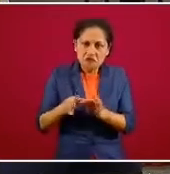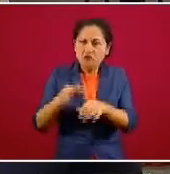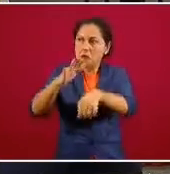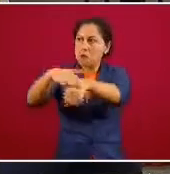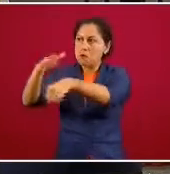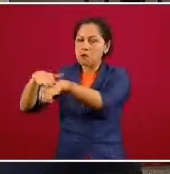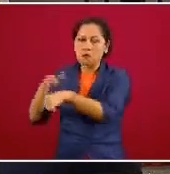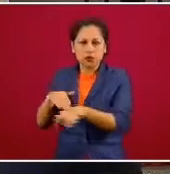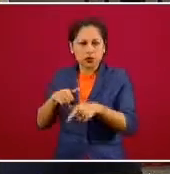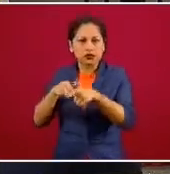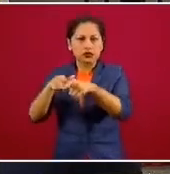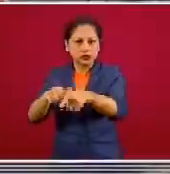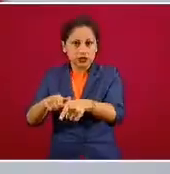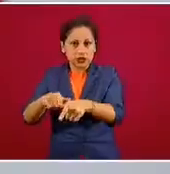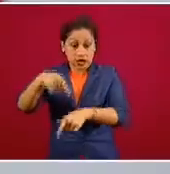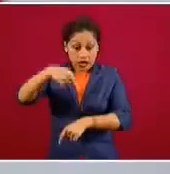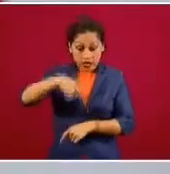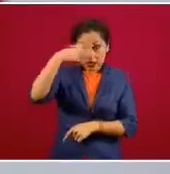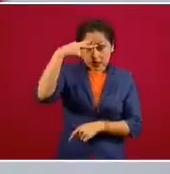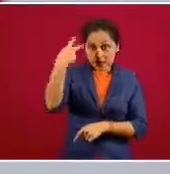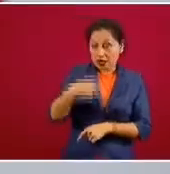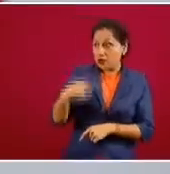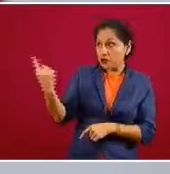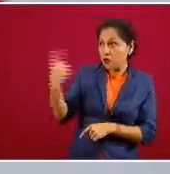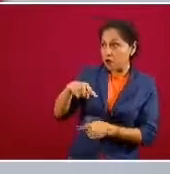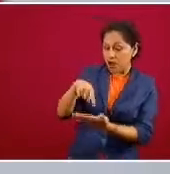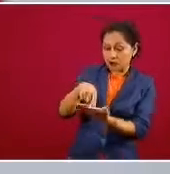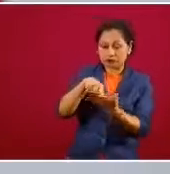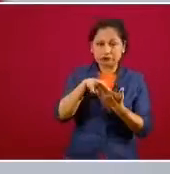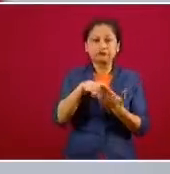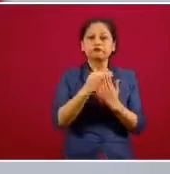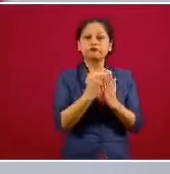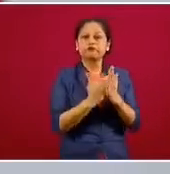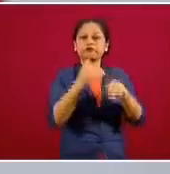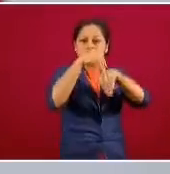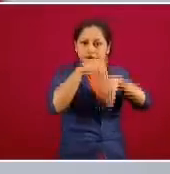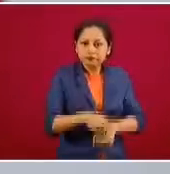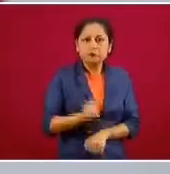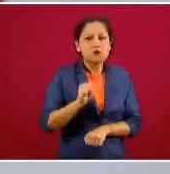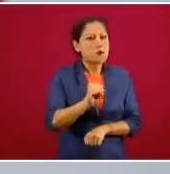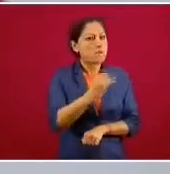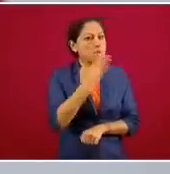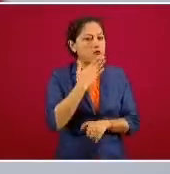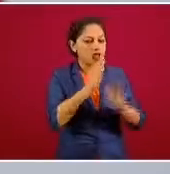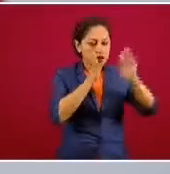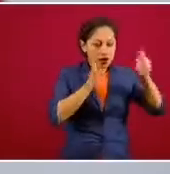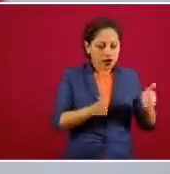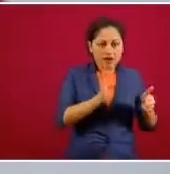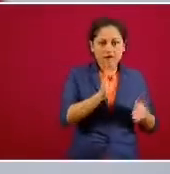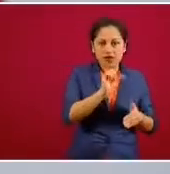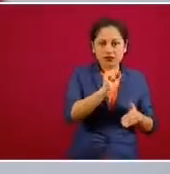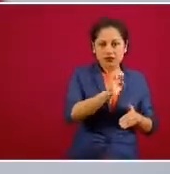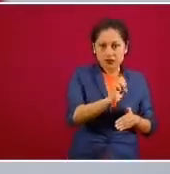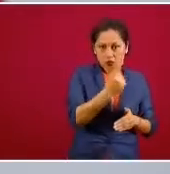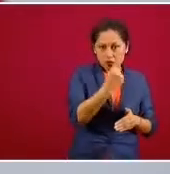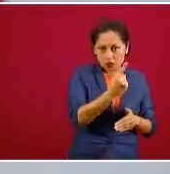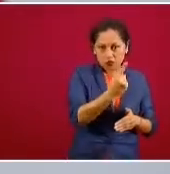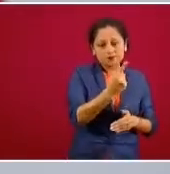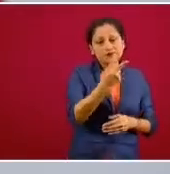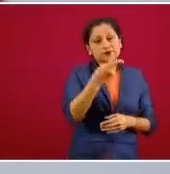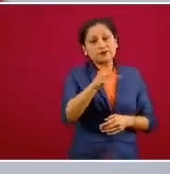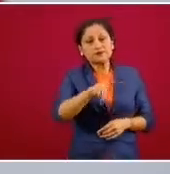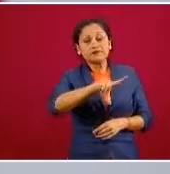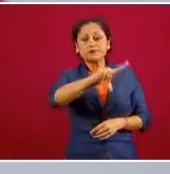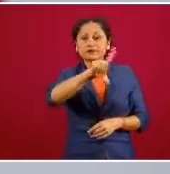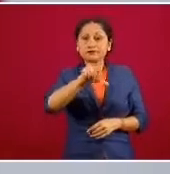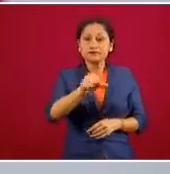y a nosotros nos resultó durante toda la fase 1. Llega un momento en que la contención